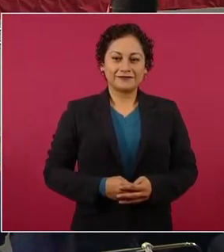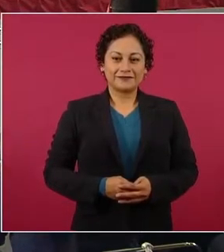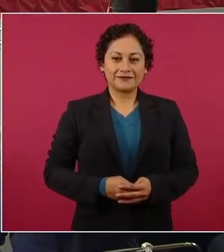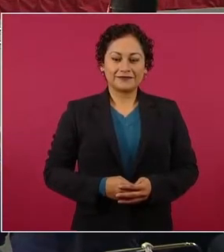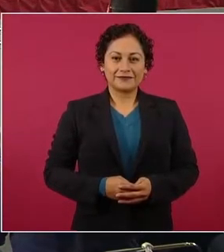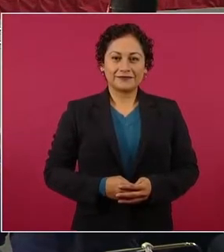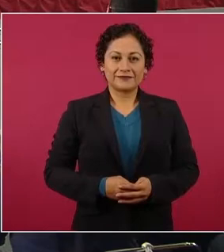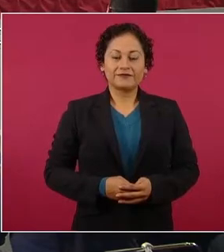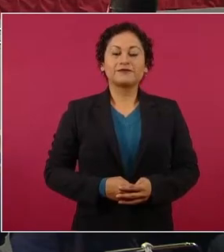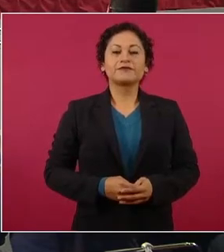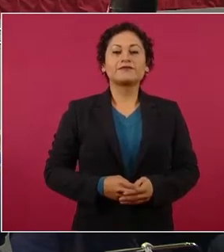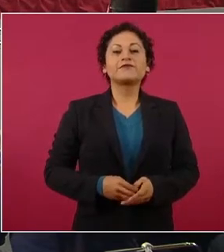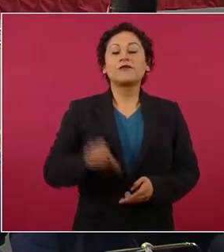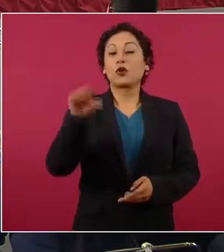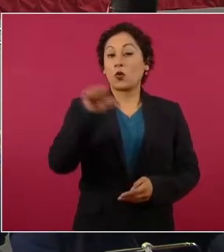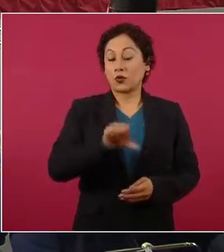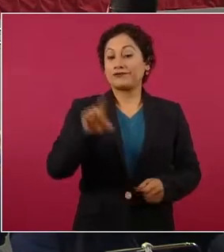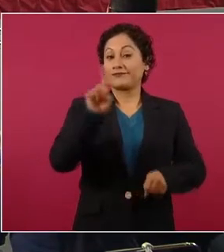informar sobre